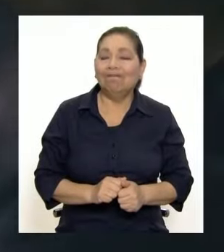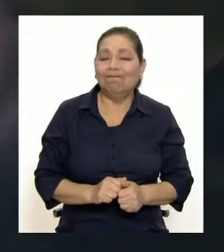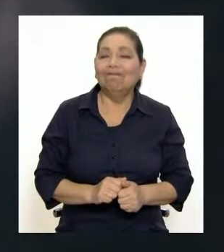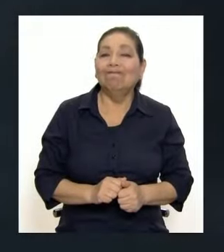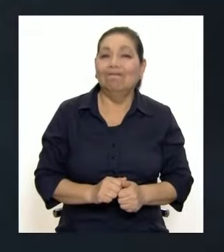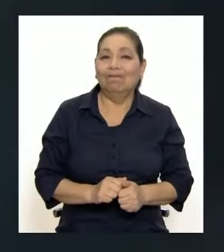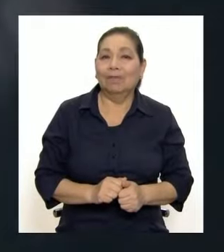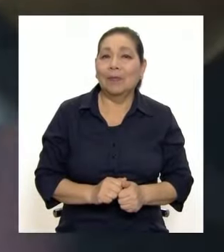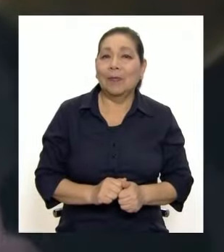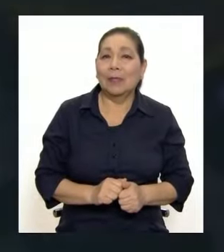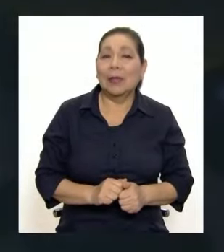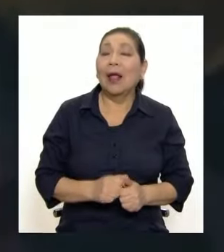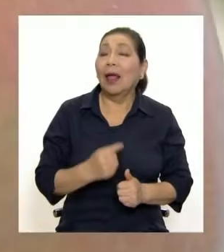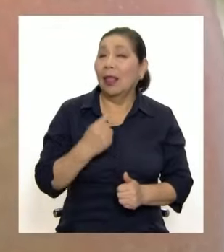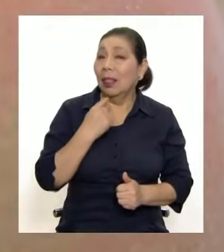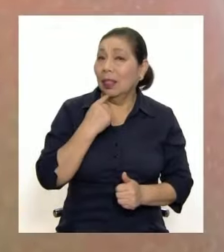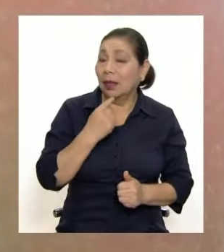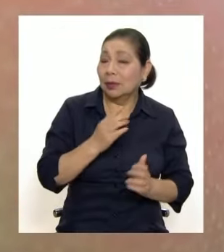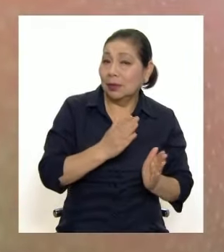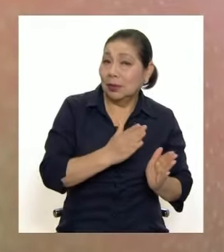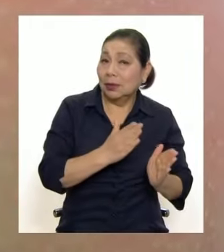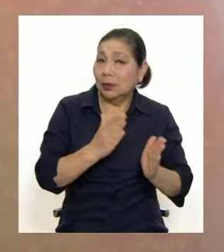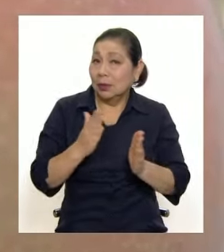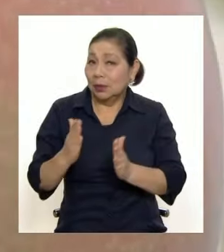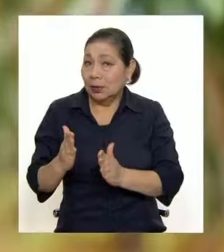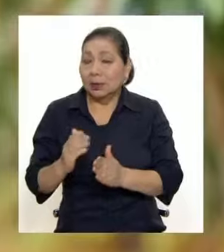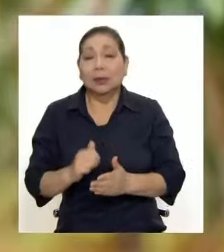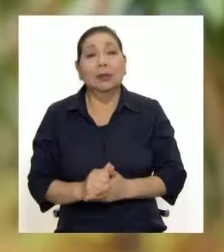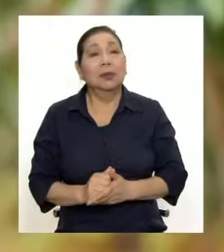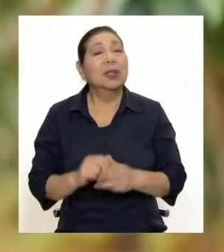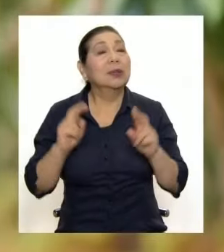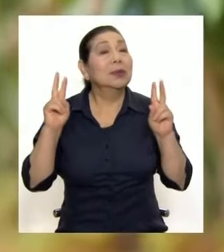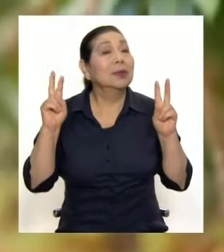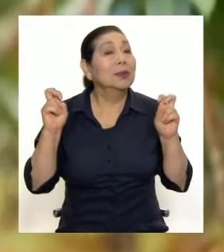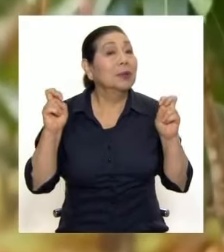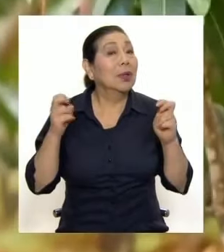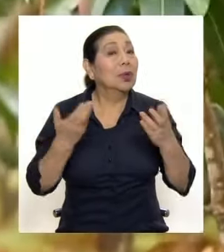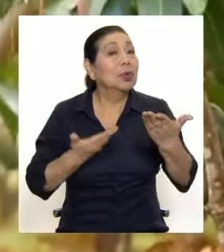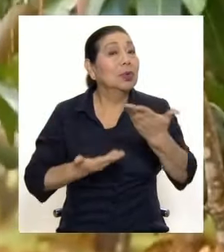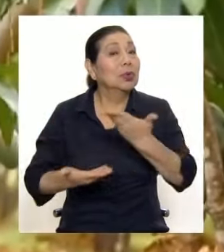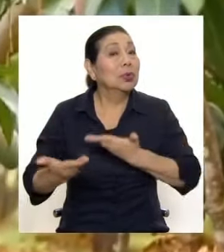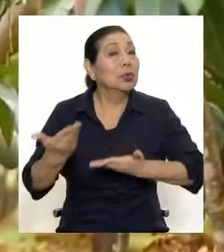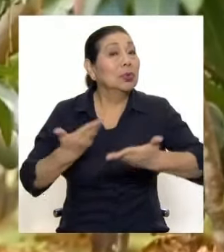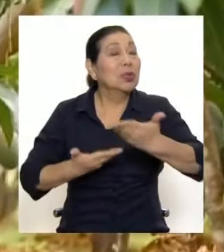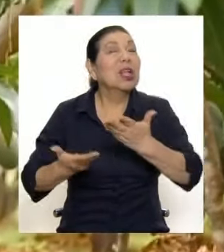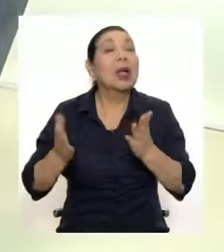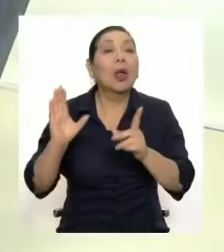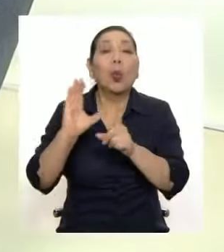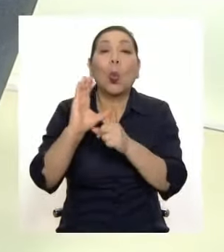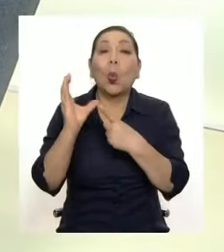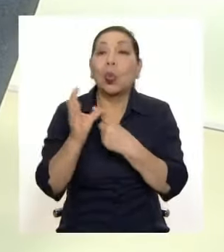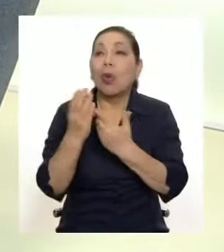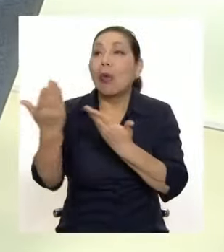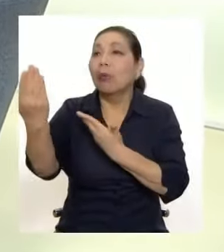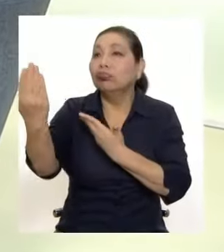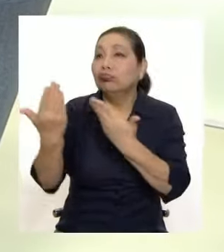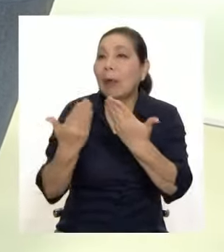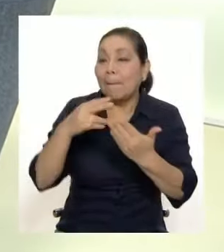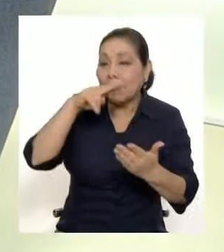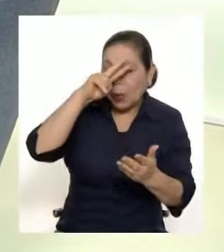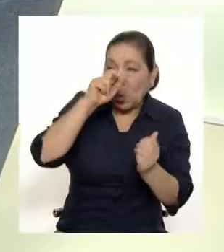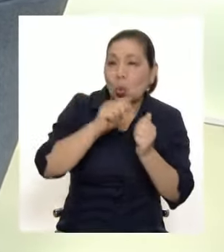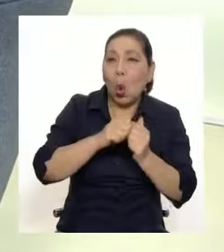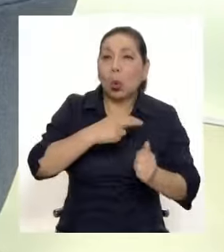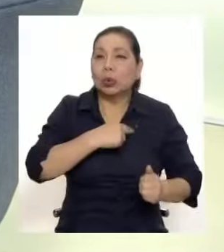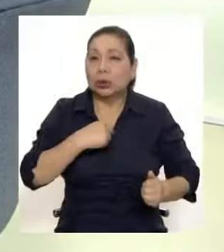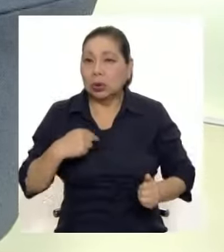sí Y además sin dejar de lado también el tema intercambio cultural no e Nosotros